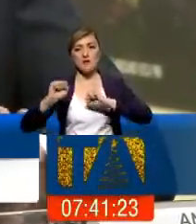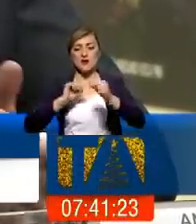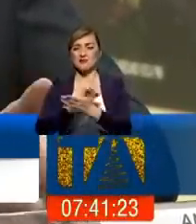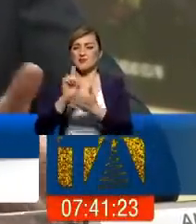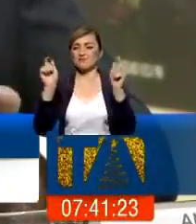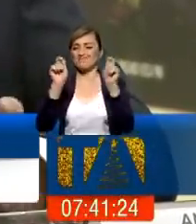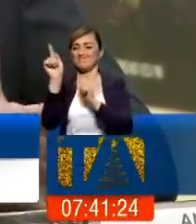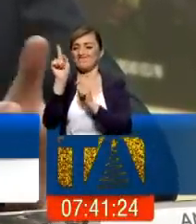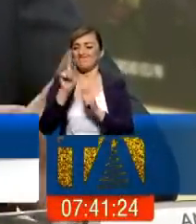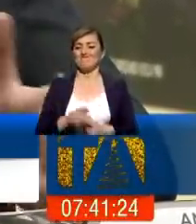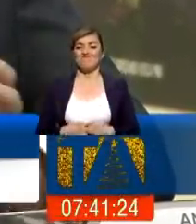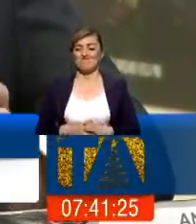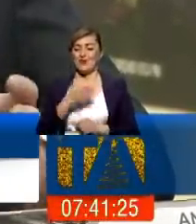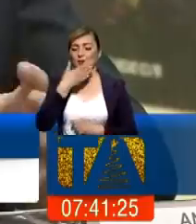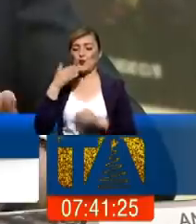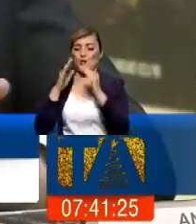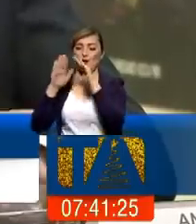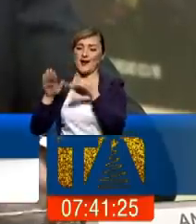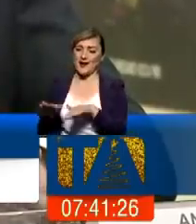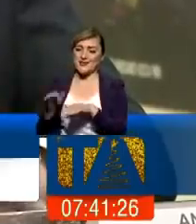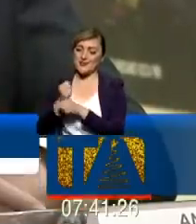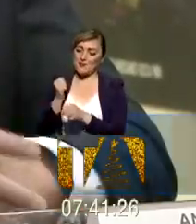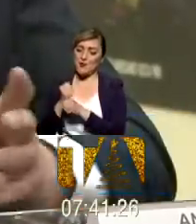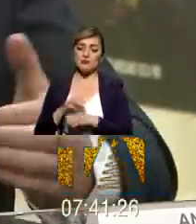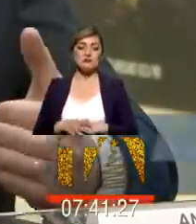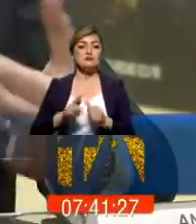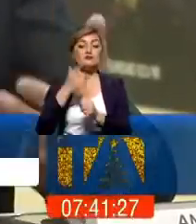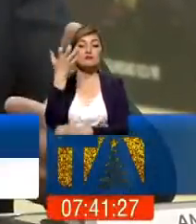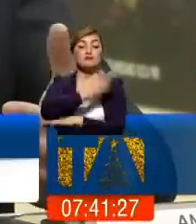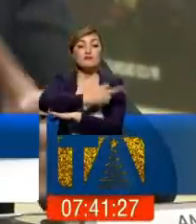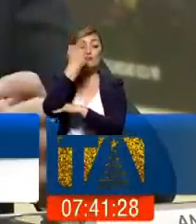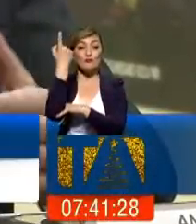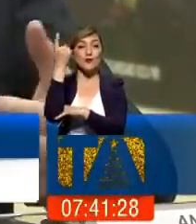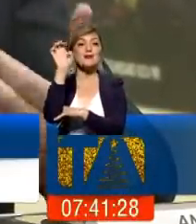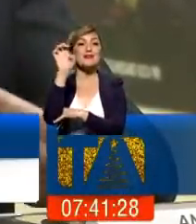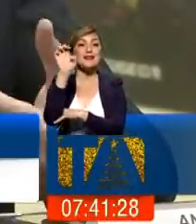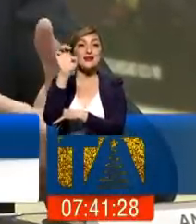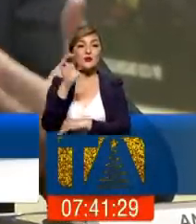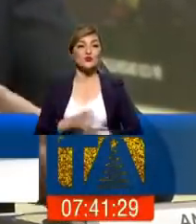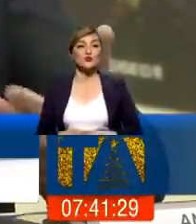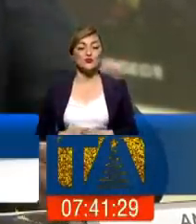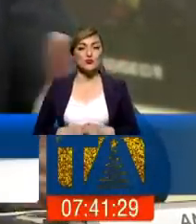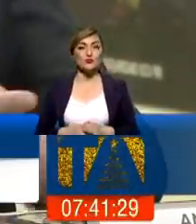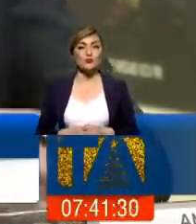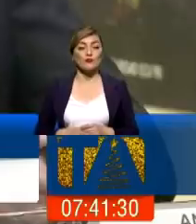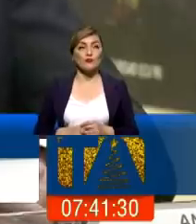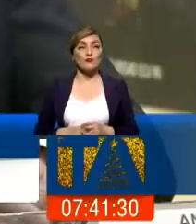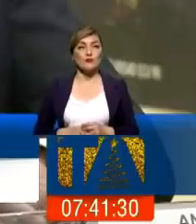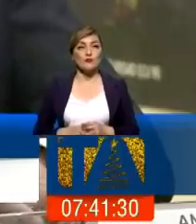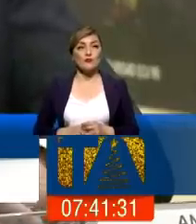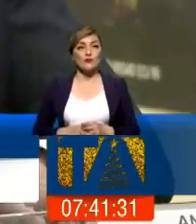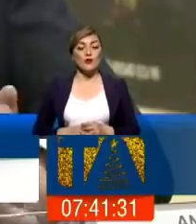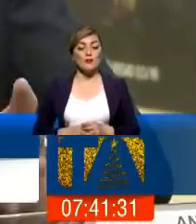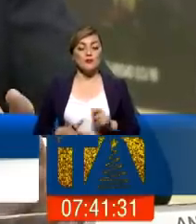semanas de fiestas y también durante la primera quincena de enero, evitar que las personas que pudiesen haber